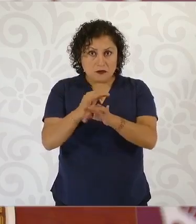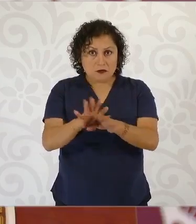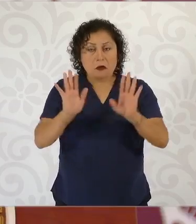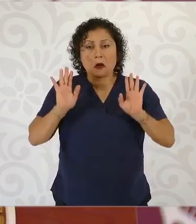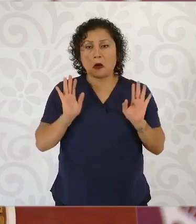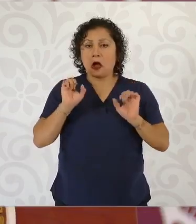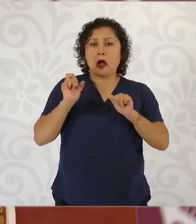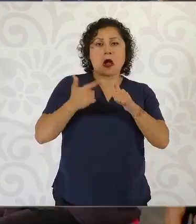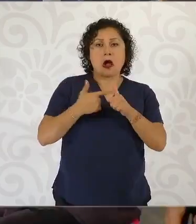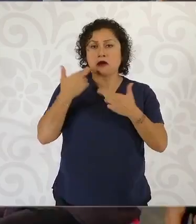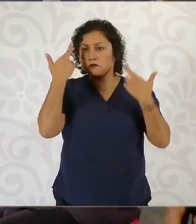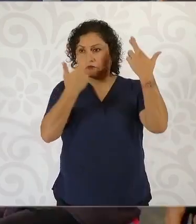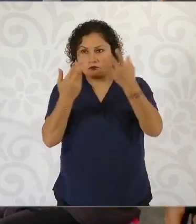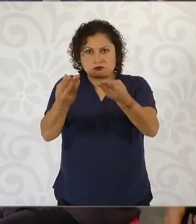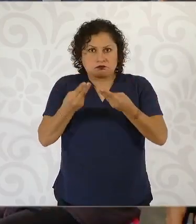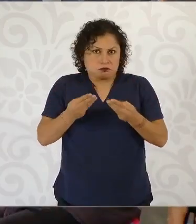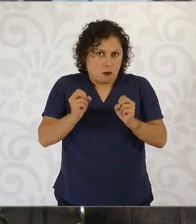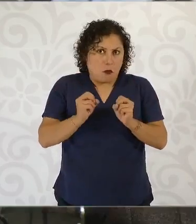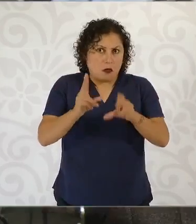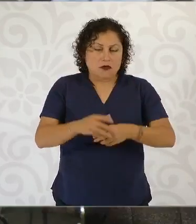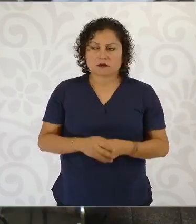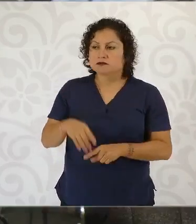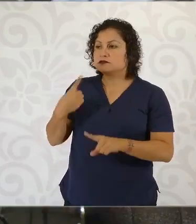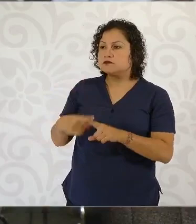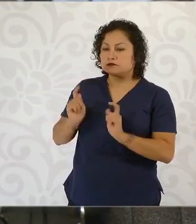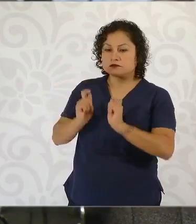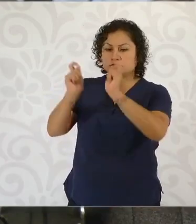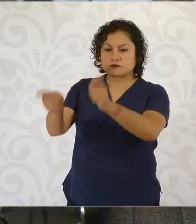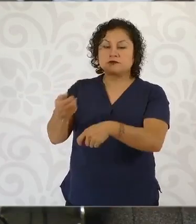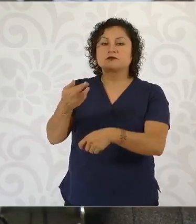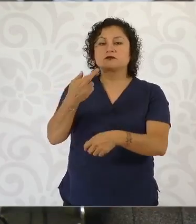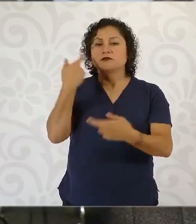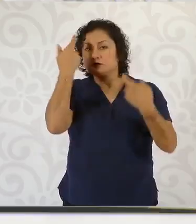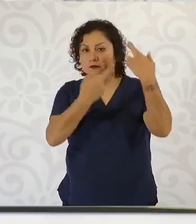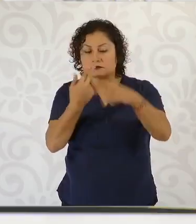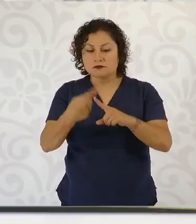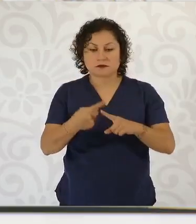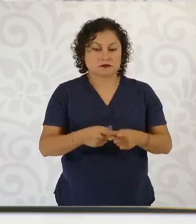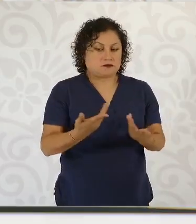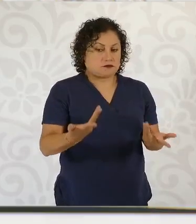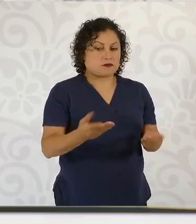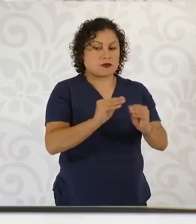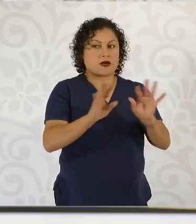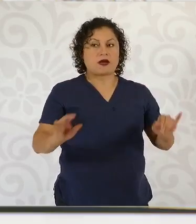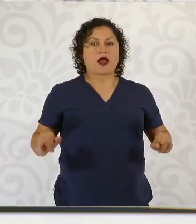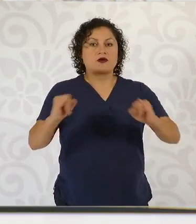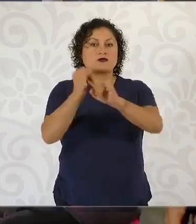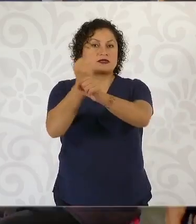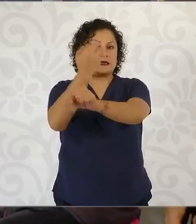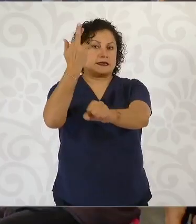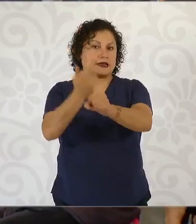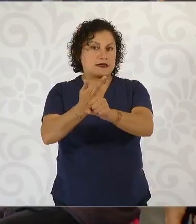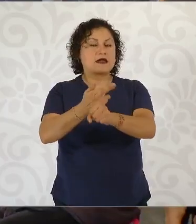se revisa. ¿A quién le encargaría la revisión o qué haría Pues con esta obviamente a la información? Secretaría Anticorrupción. ¿Y cuándo